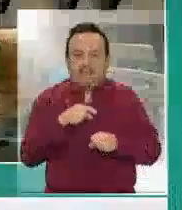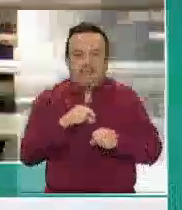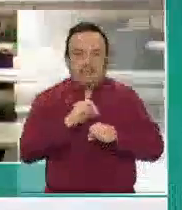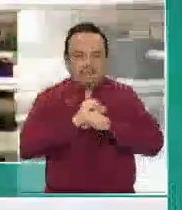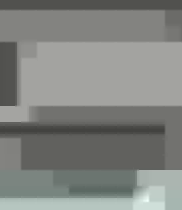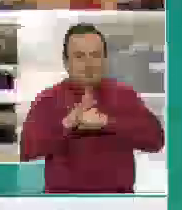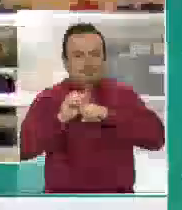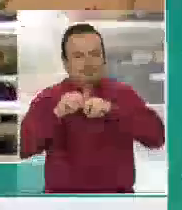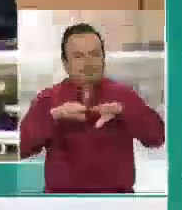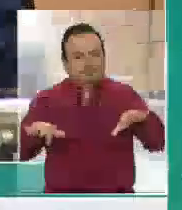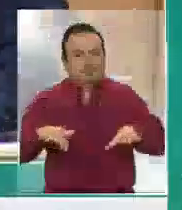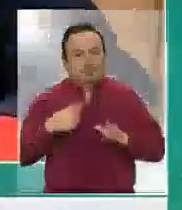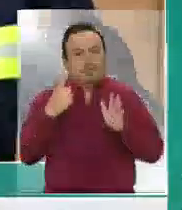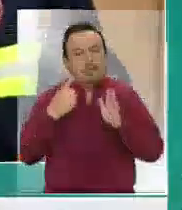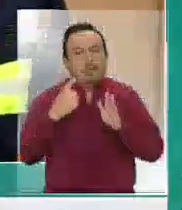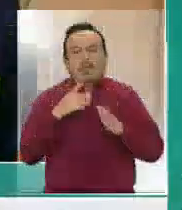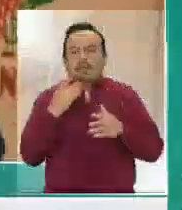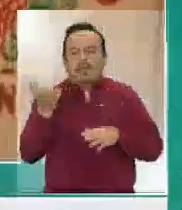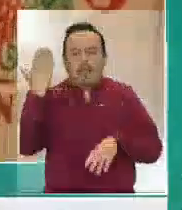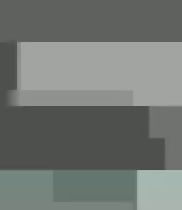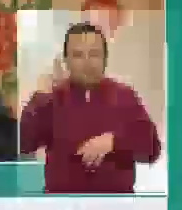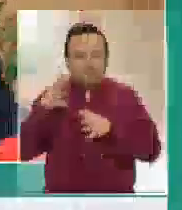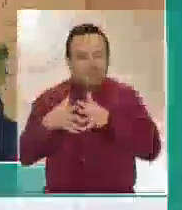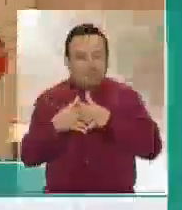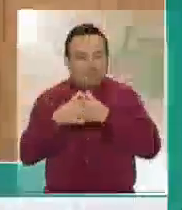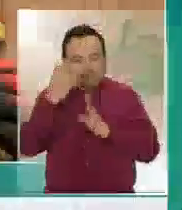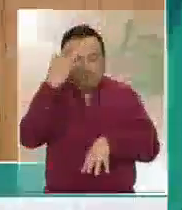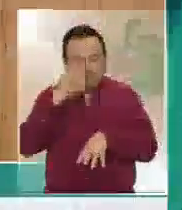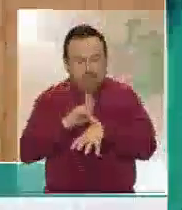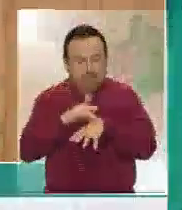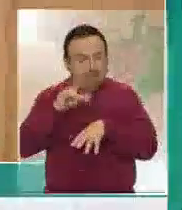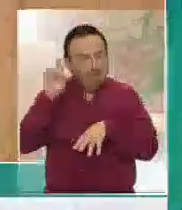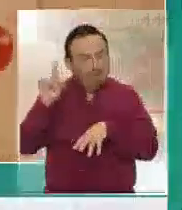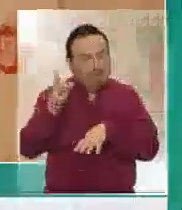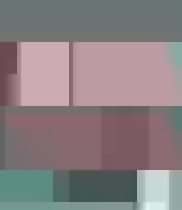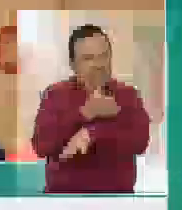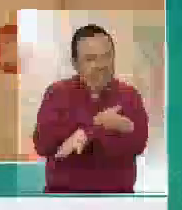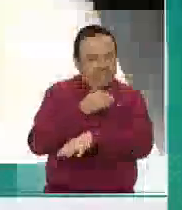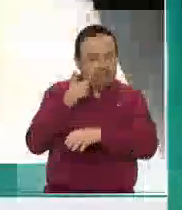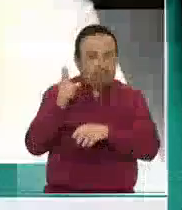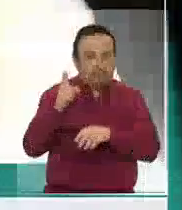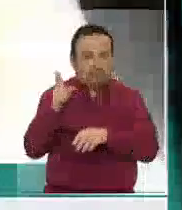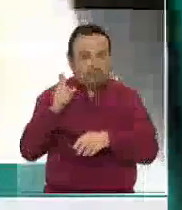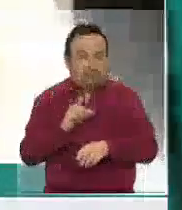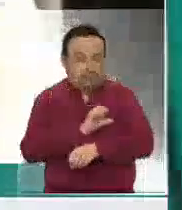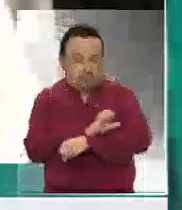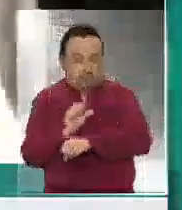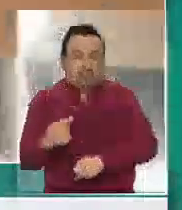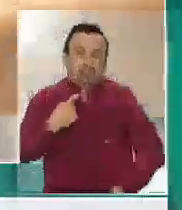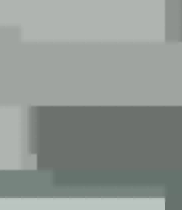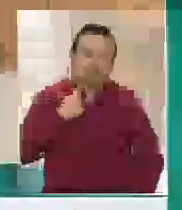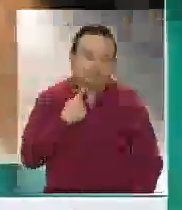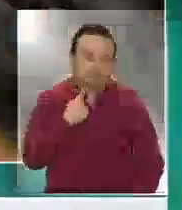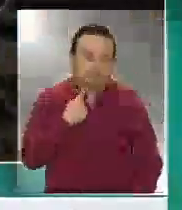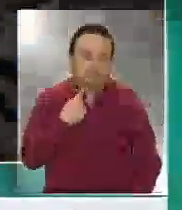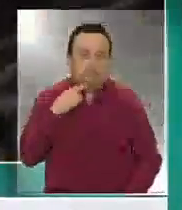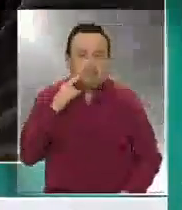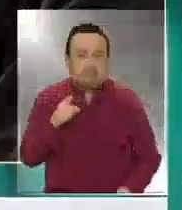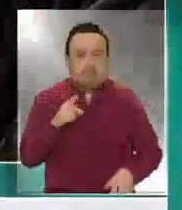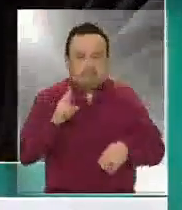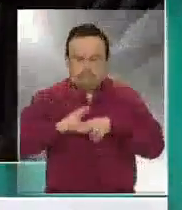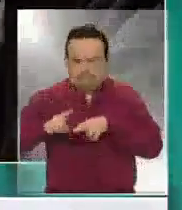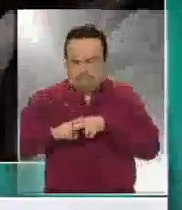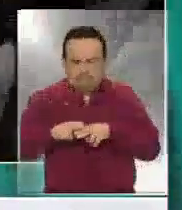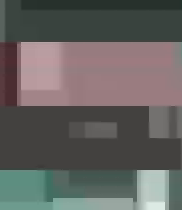en 1918 en los distintos estados de Estados Unidos. Y la conclusión fue que los estados que fueron más severos en el